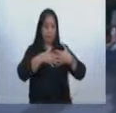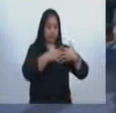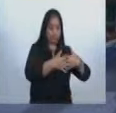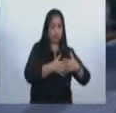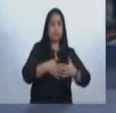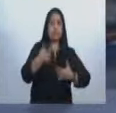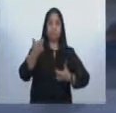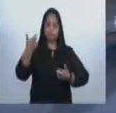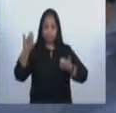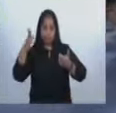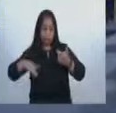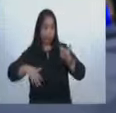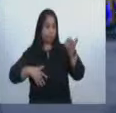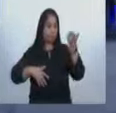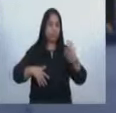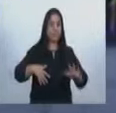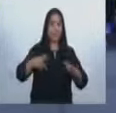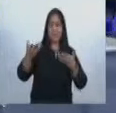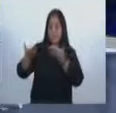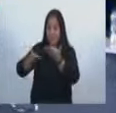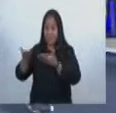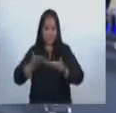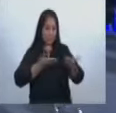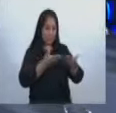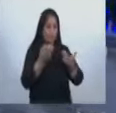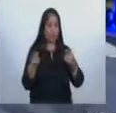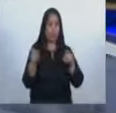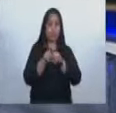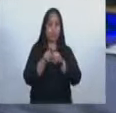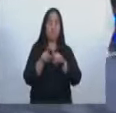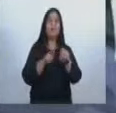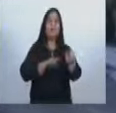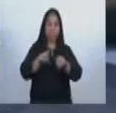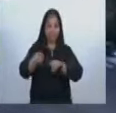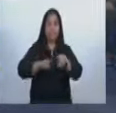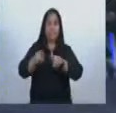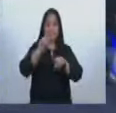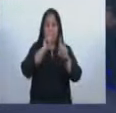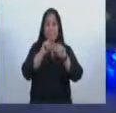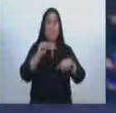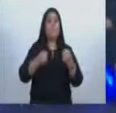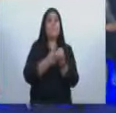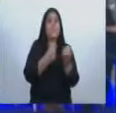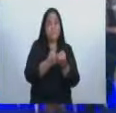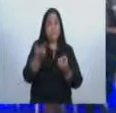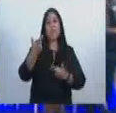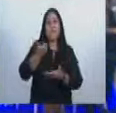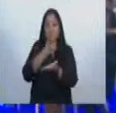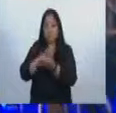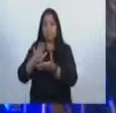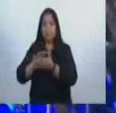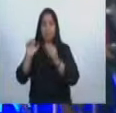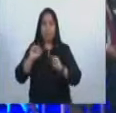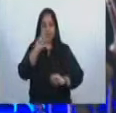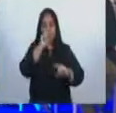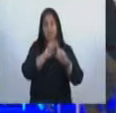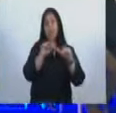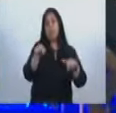precio calidad y servicio para lograr eh el favor del consumidor Y eso va a generar que